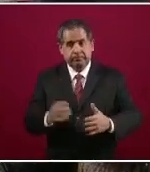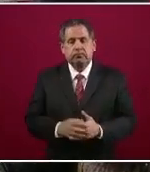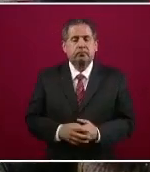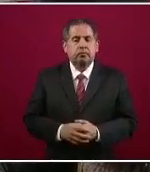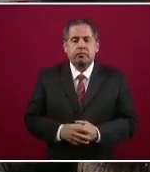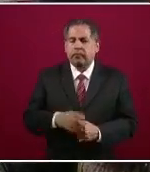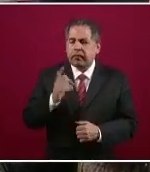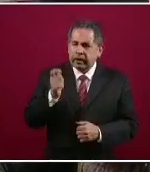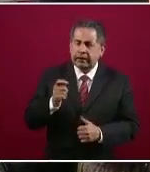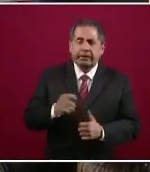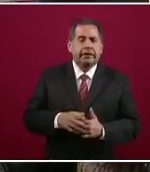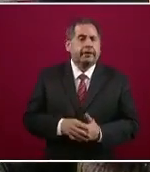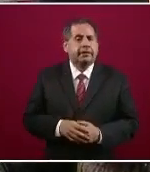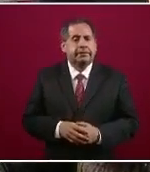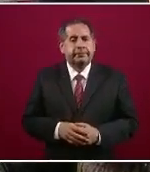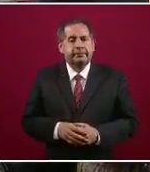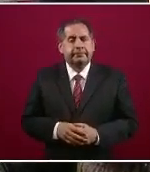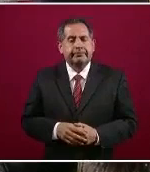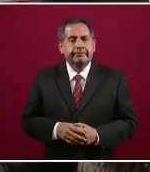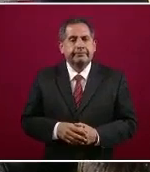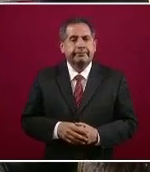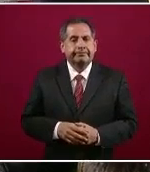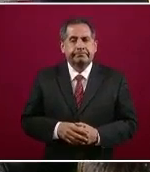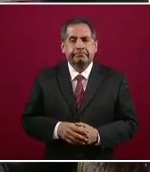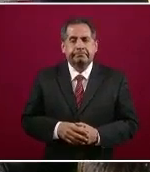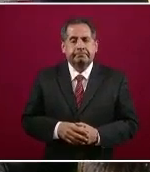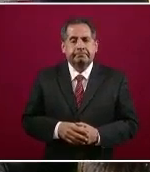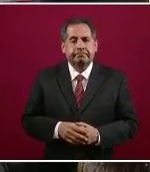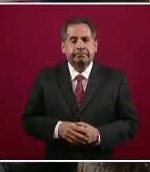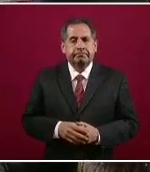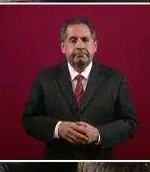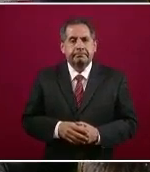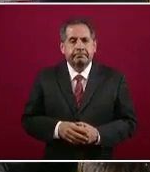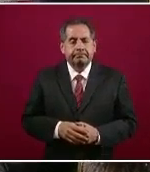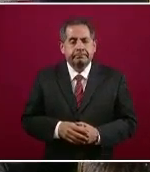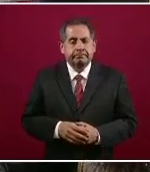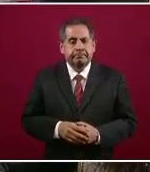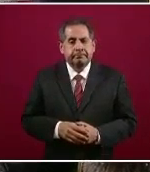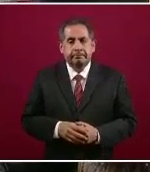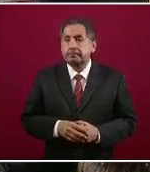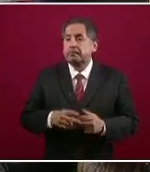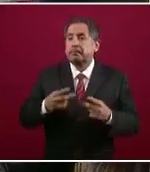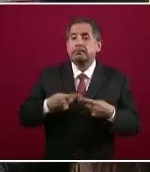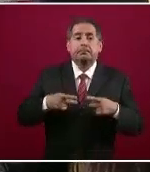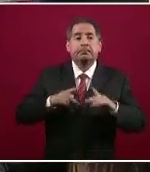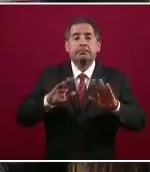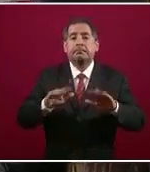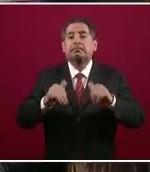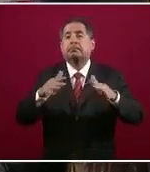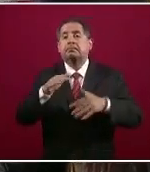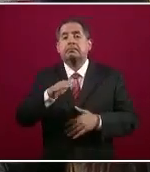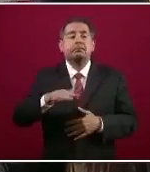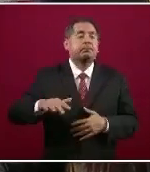Dar a conocer a los ciudadanos, a los